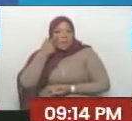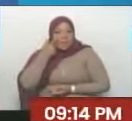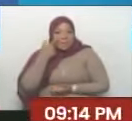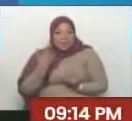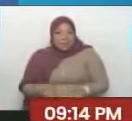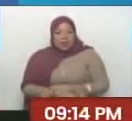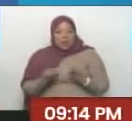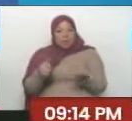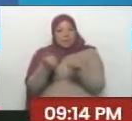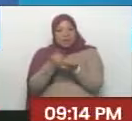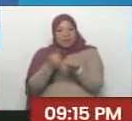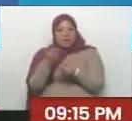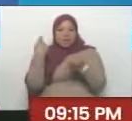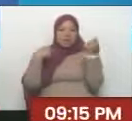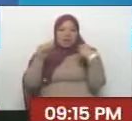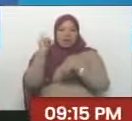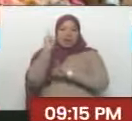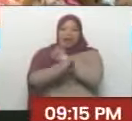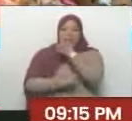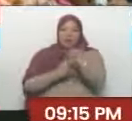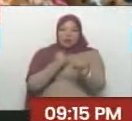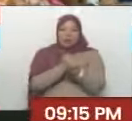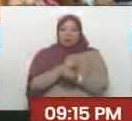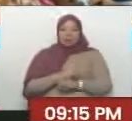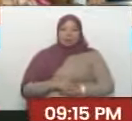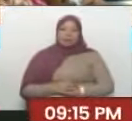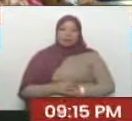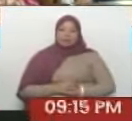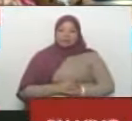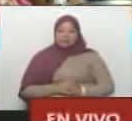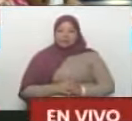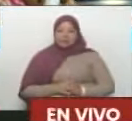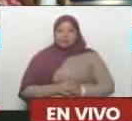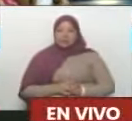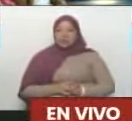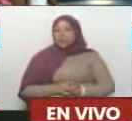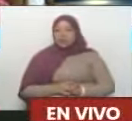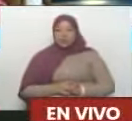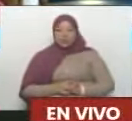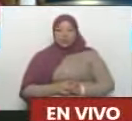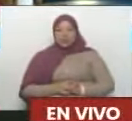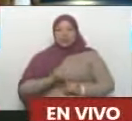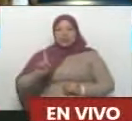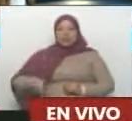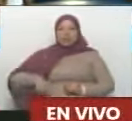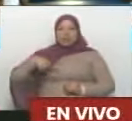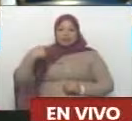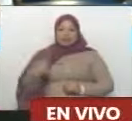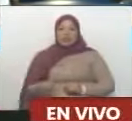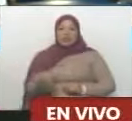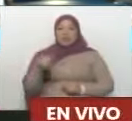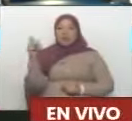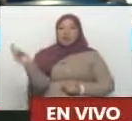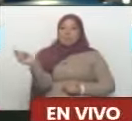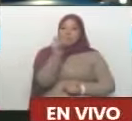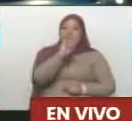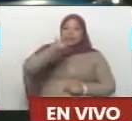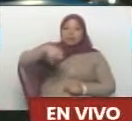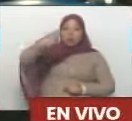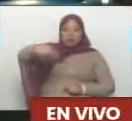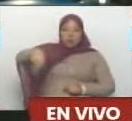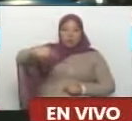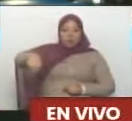que arranca el primer festival internacional. Y luego iría en los meses de